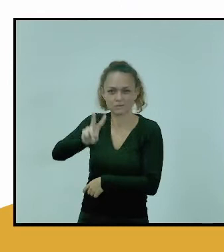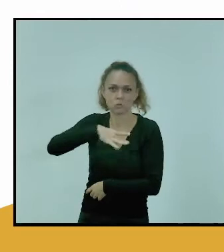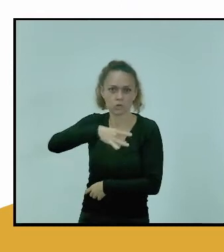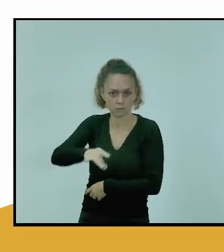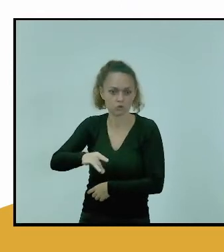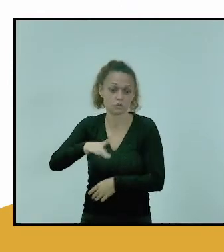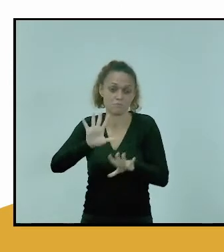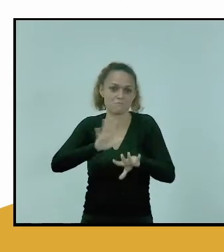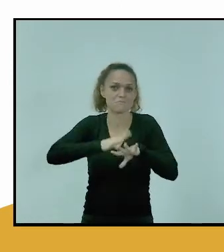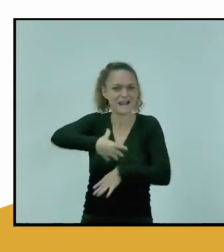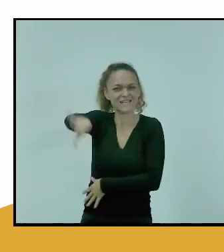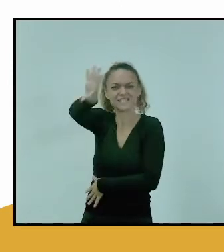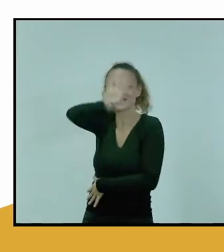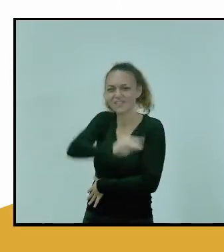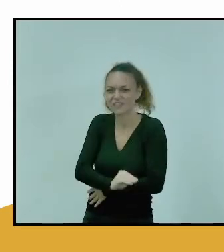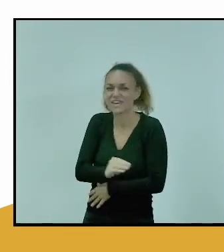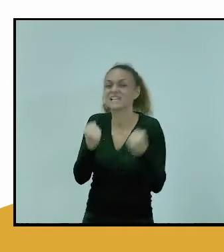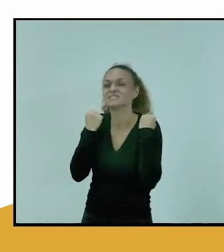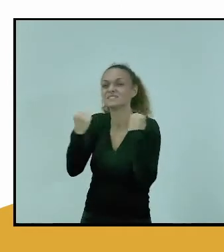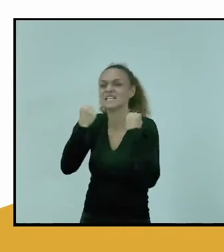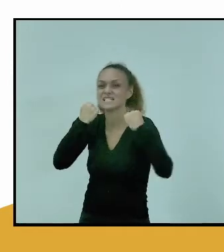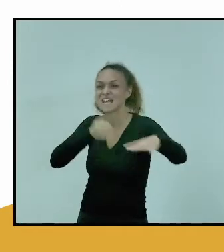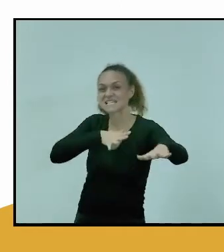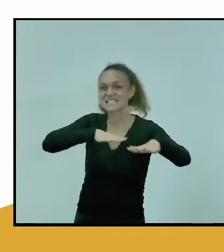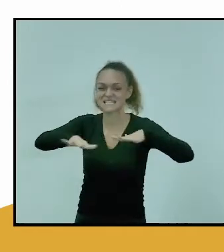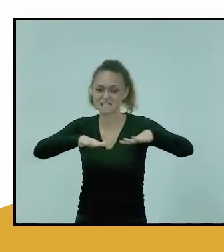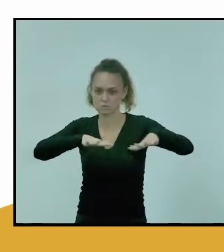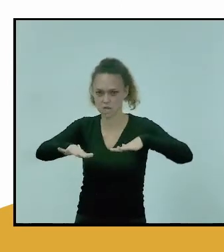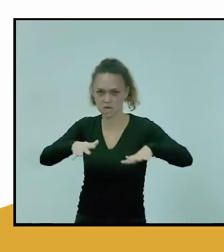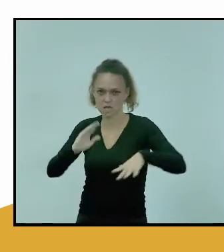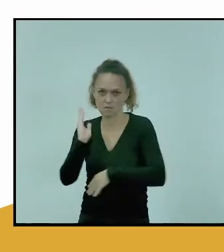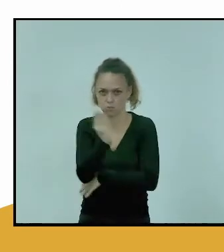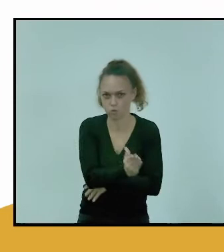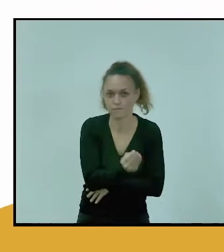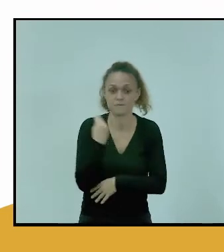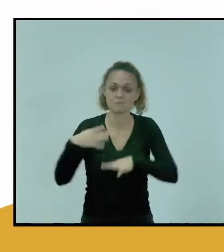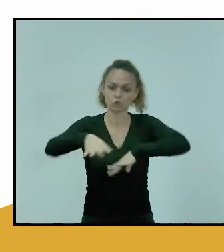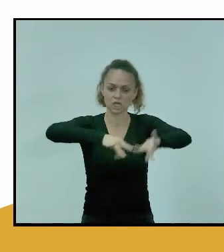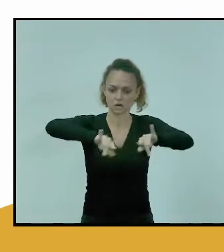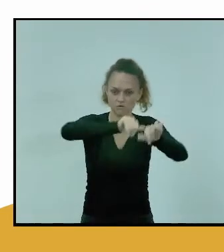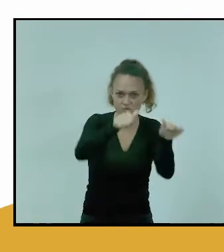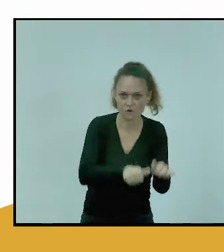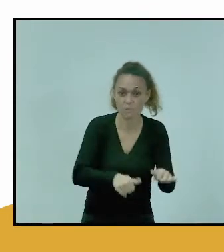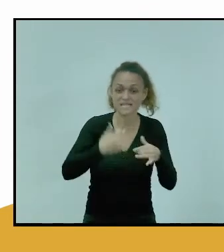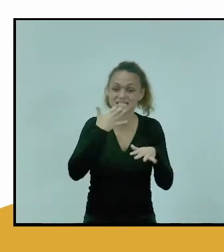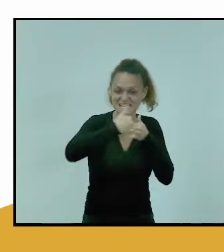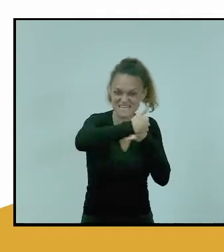macrosísmicas geológicas que provocan. Básicamente, las rupturas del terreno, la formación de